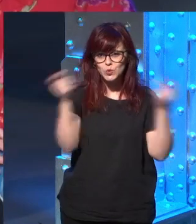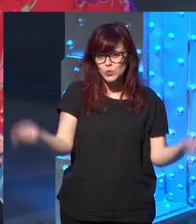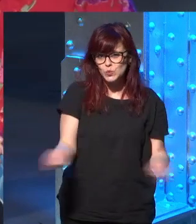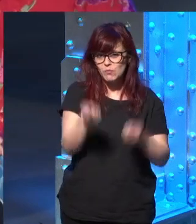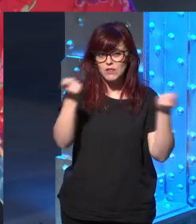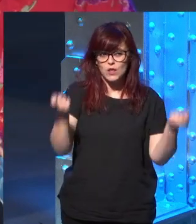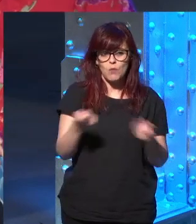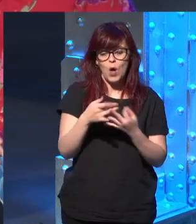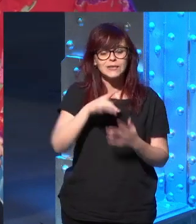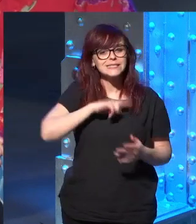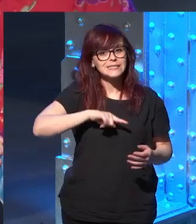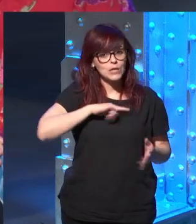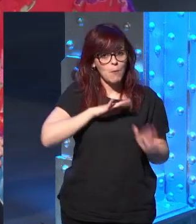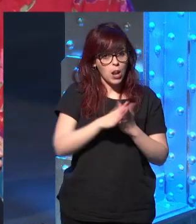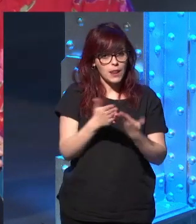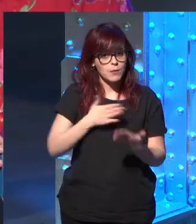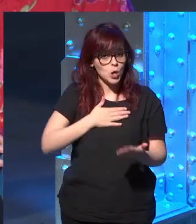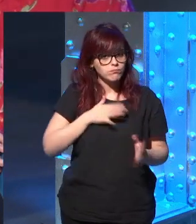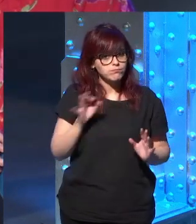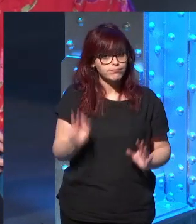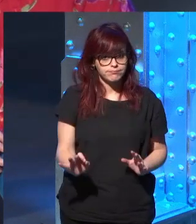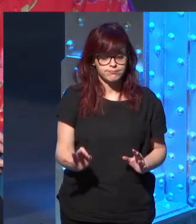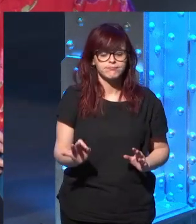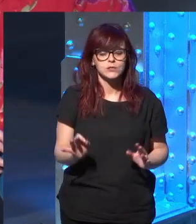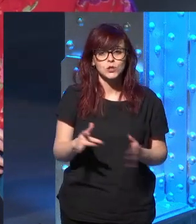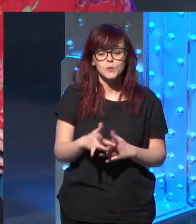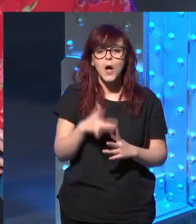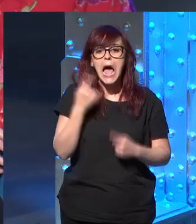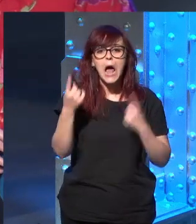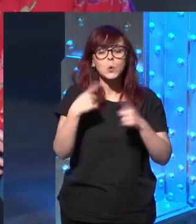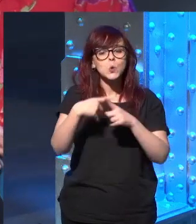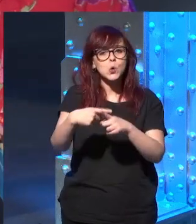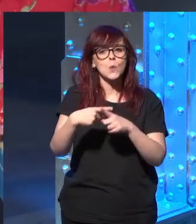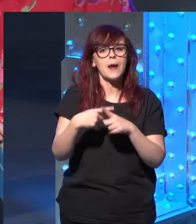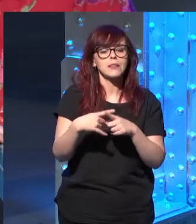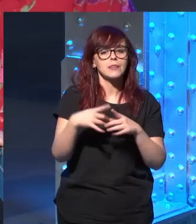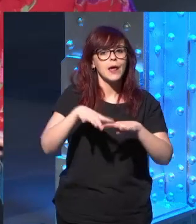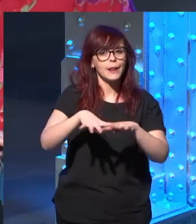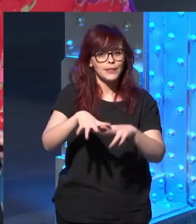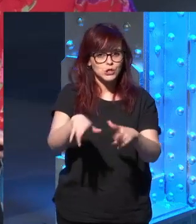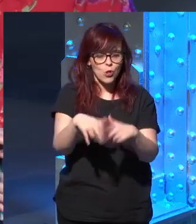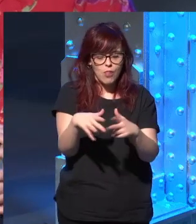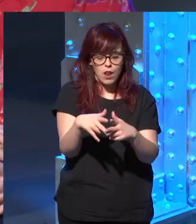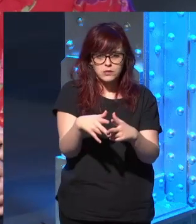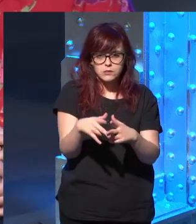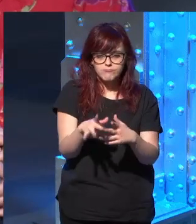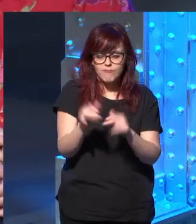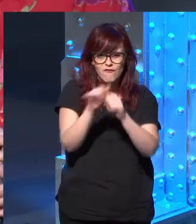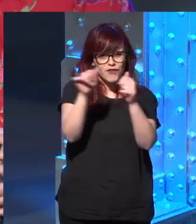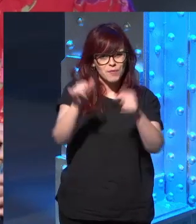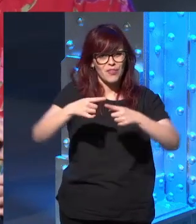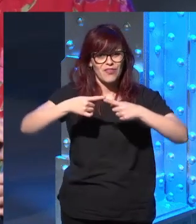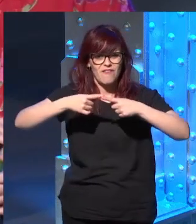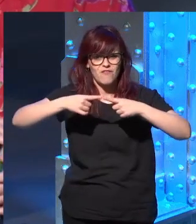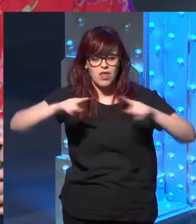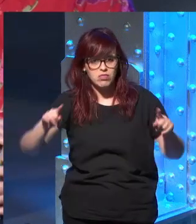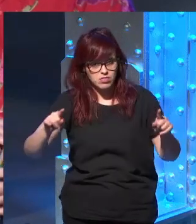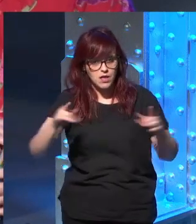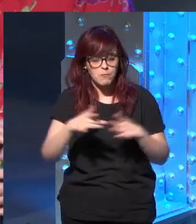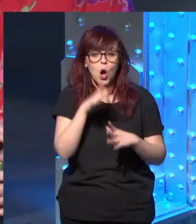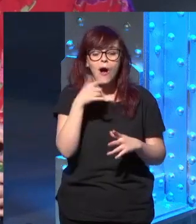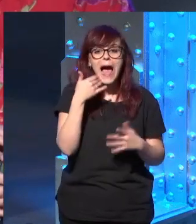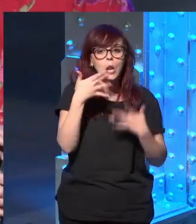yo lo he sentido con mi libro, ¿no? Cuando alguien lo ha compartido en redes ha sido totalmente diferente que cuando ha salido